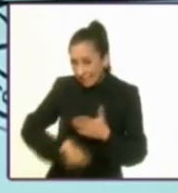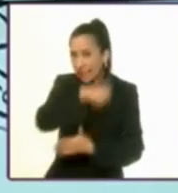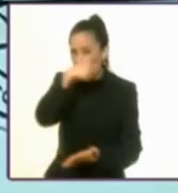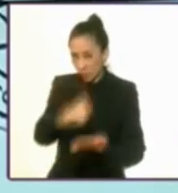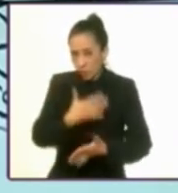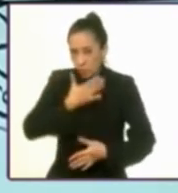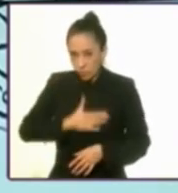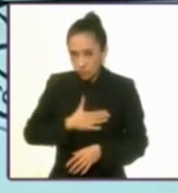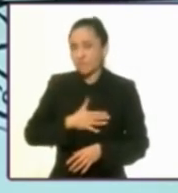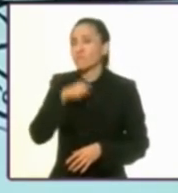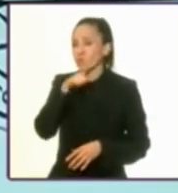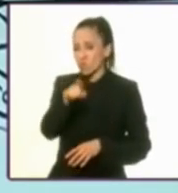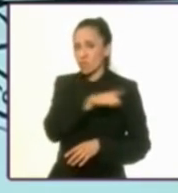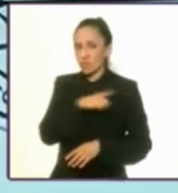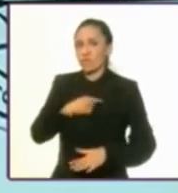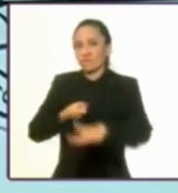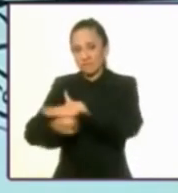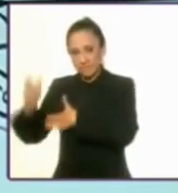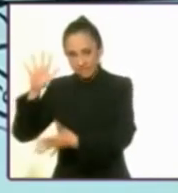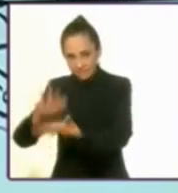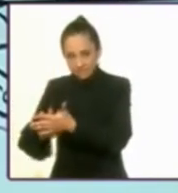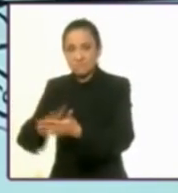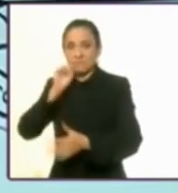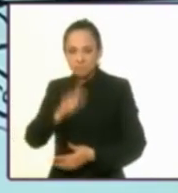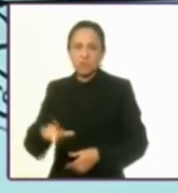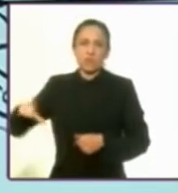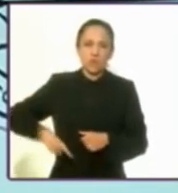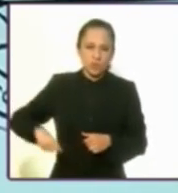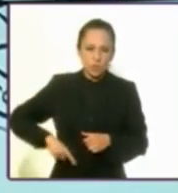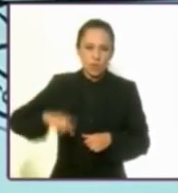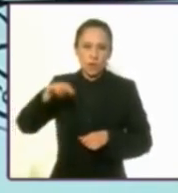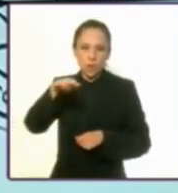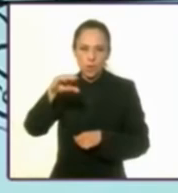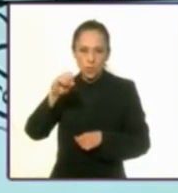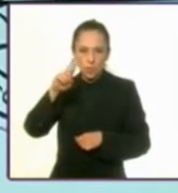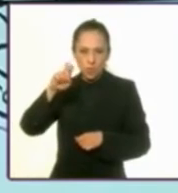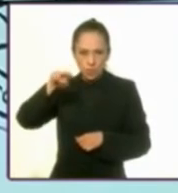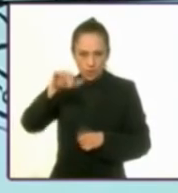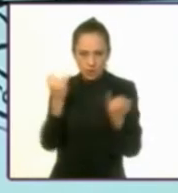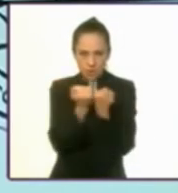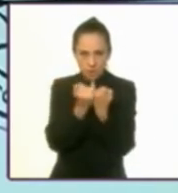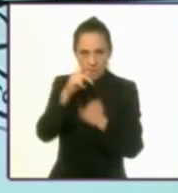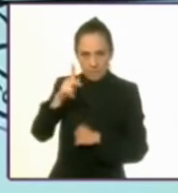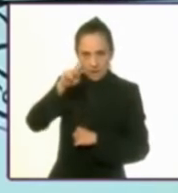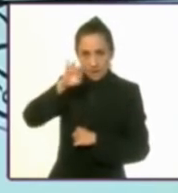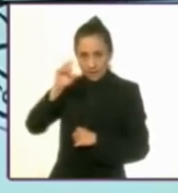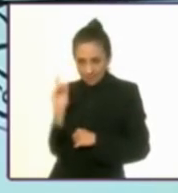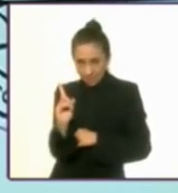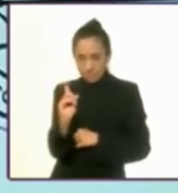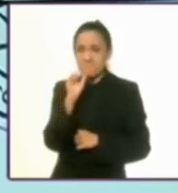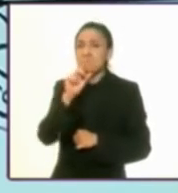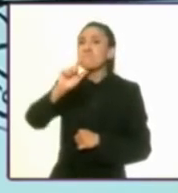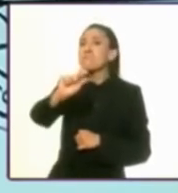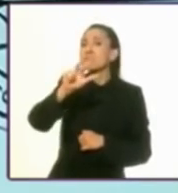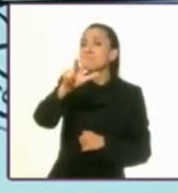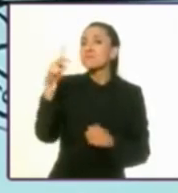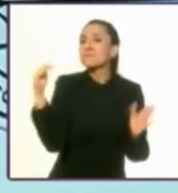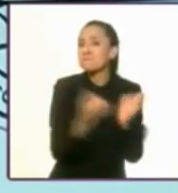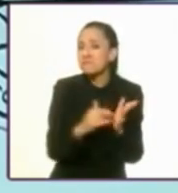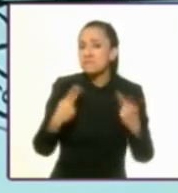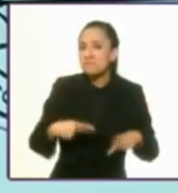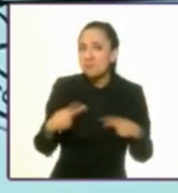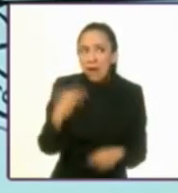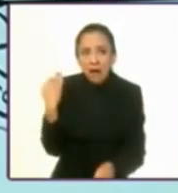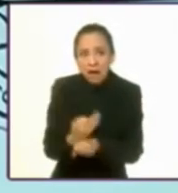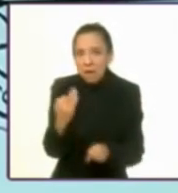cárcel los gobiernos de morena y perdiz tienen a 28 mil personas sin casa y sin